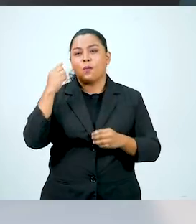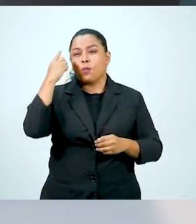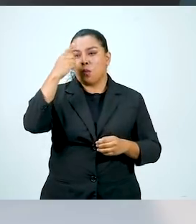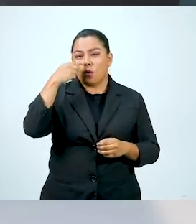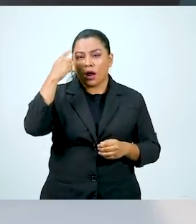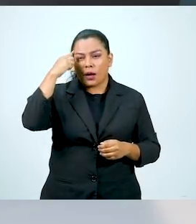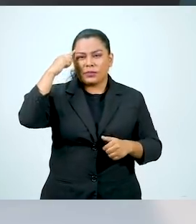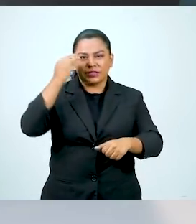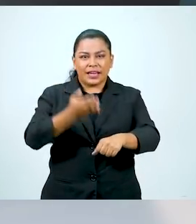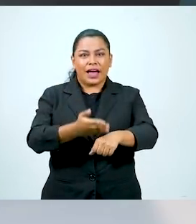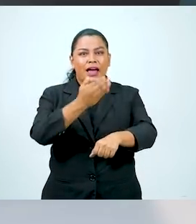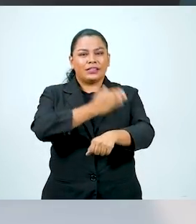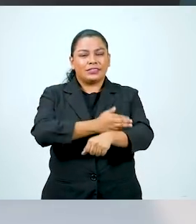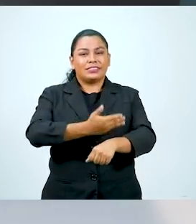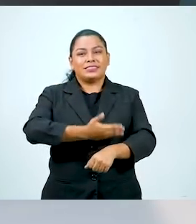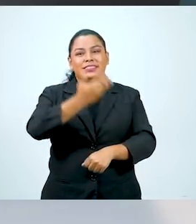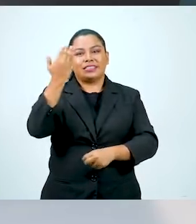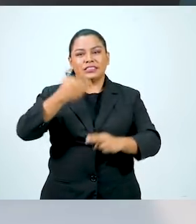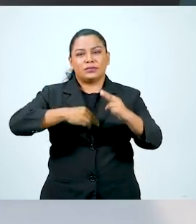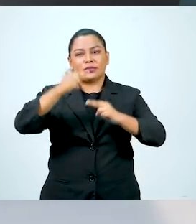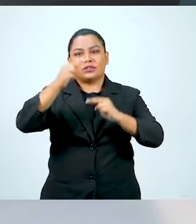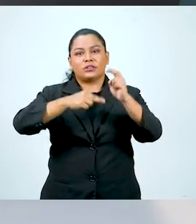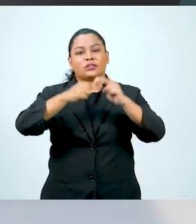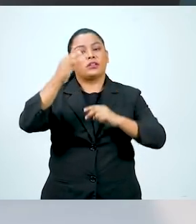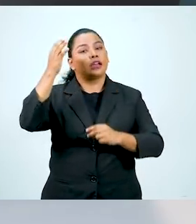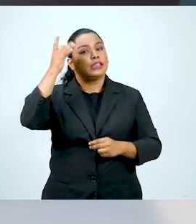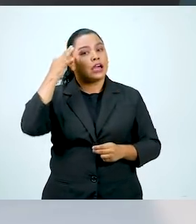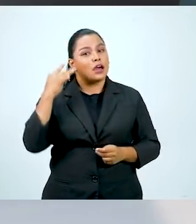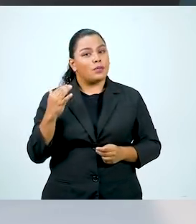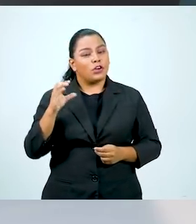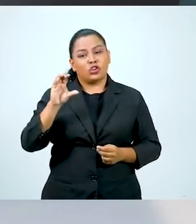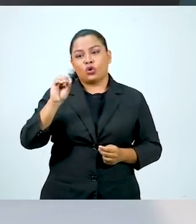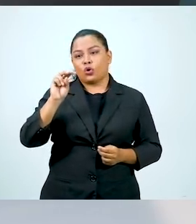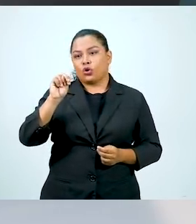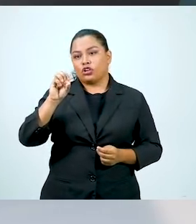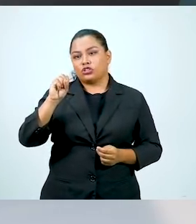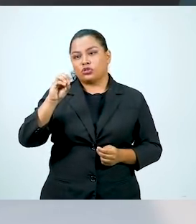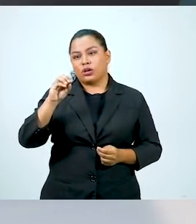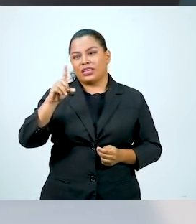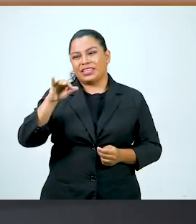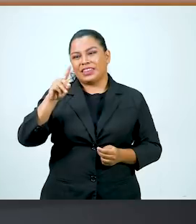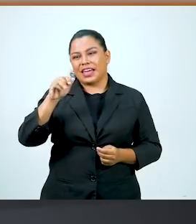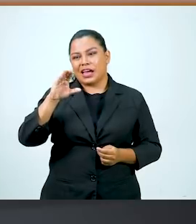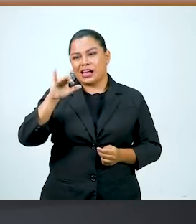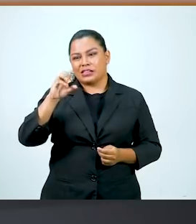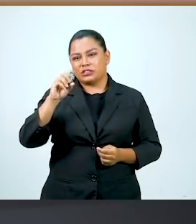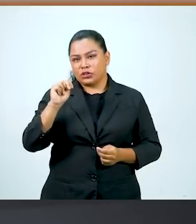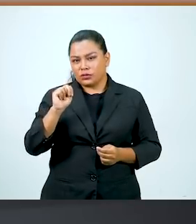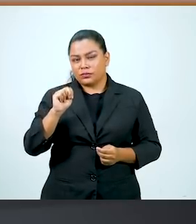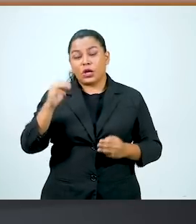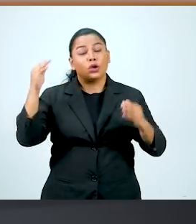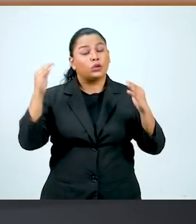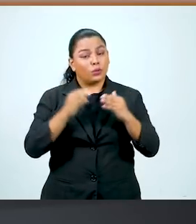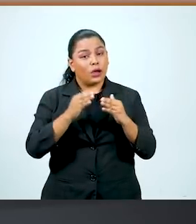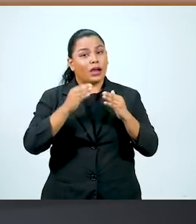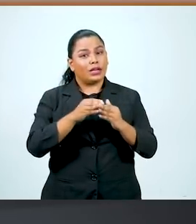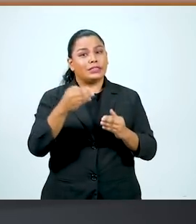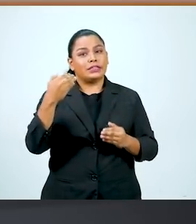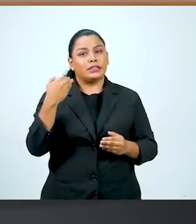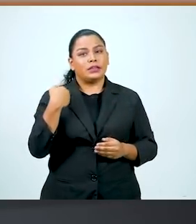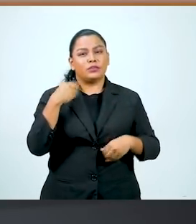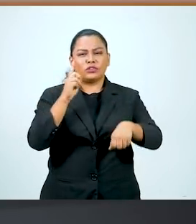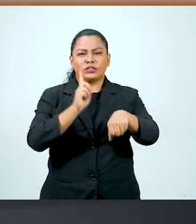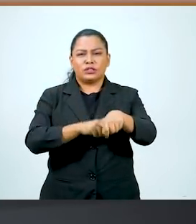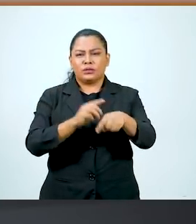para la anticipación, celeste para la construcción y amarillo para la consolidación. Vamos a tener también